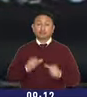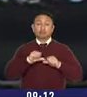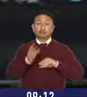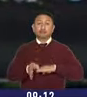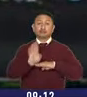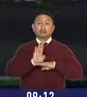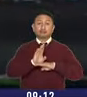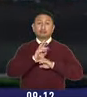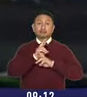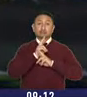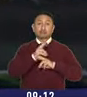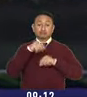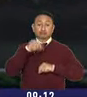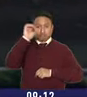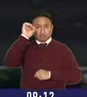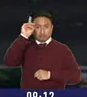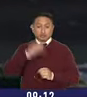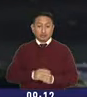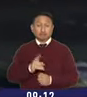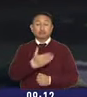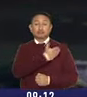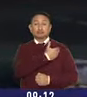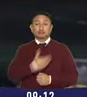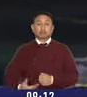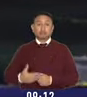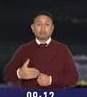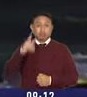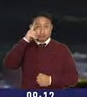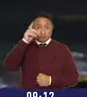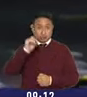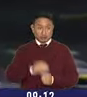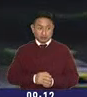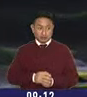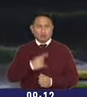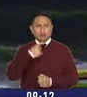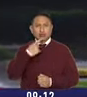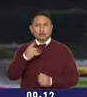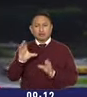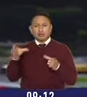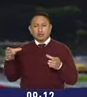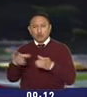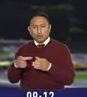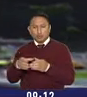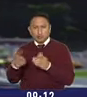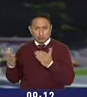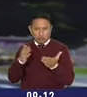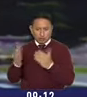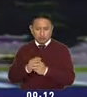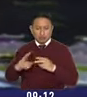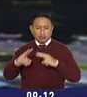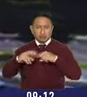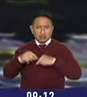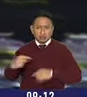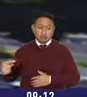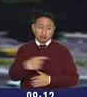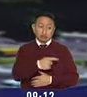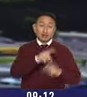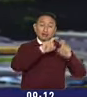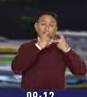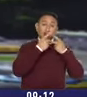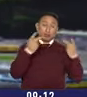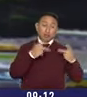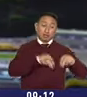Asambleístas responden a las declaraciones que hizo el presidente de la República, Guillermo Lasso, sobre la comisión ocasional que investigará los supuestos actos